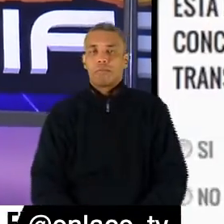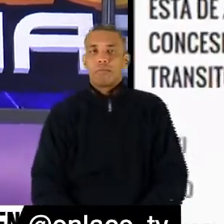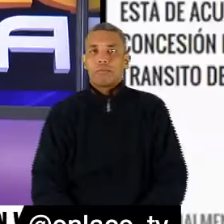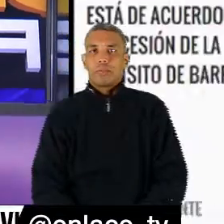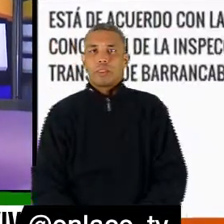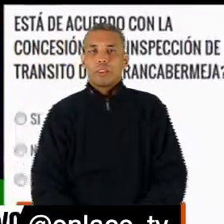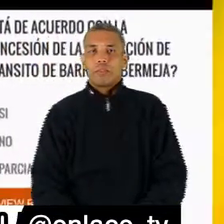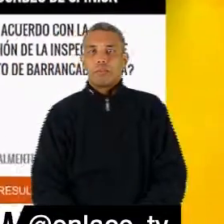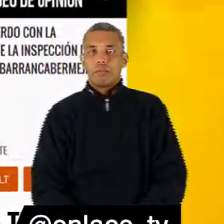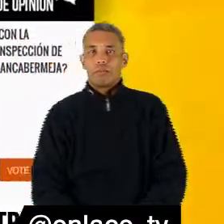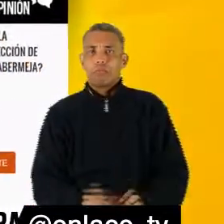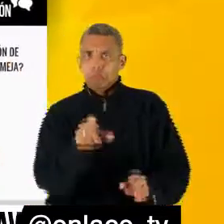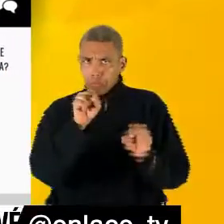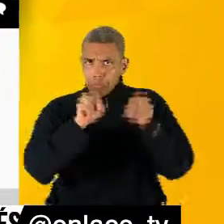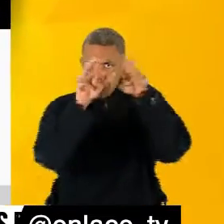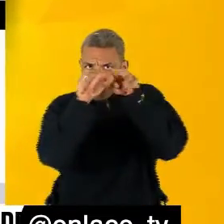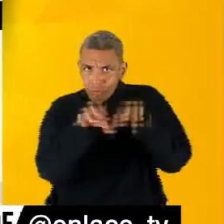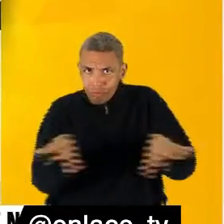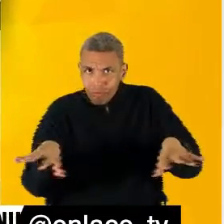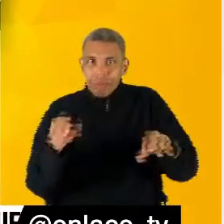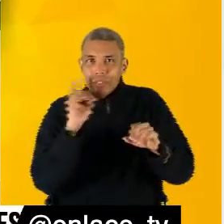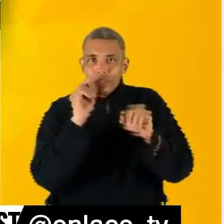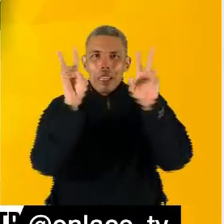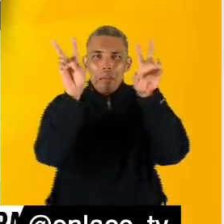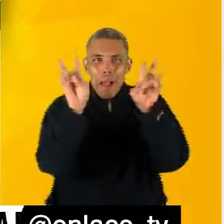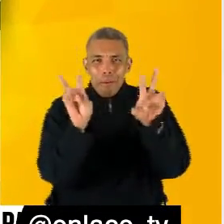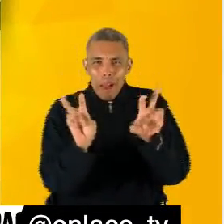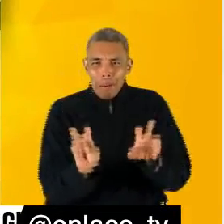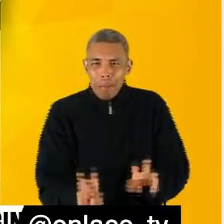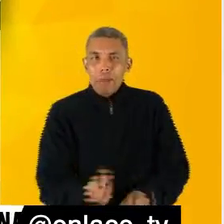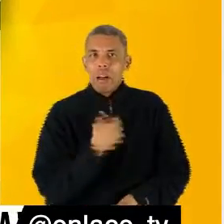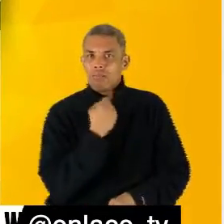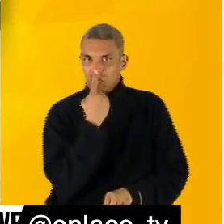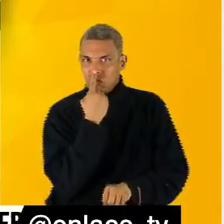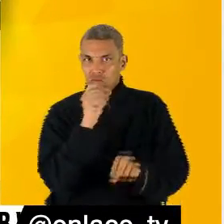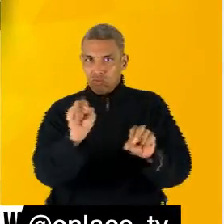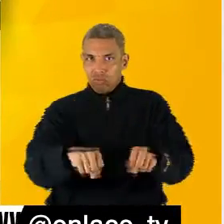de Enlace Noticias las puede encontrar en nuestra página web